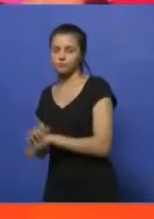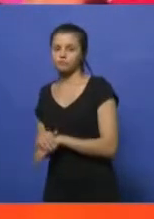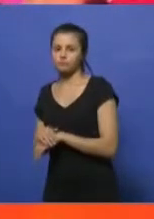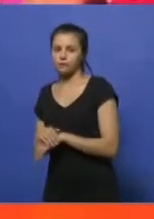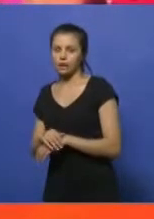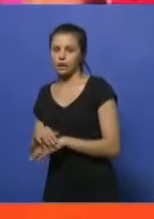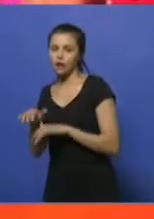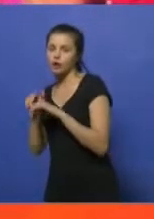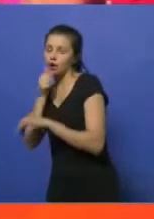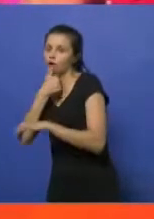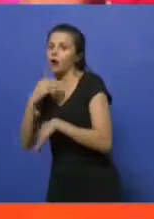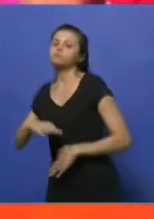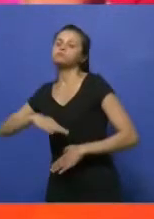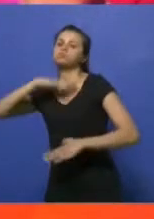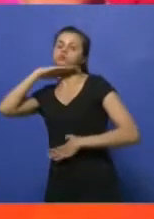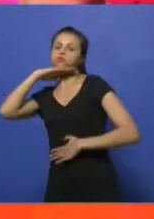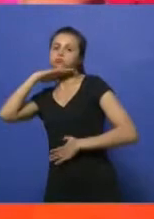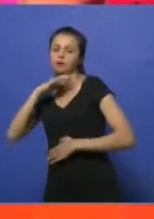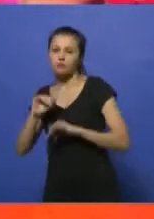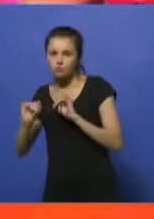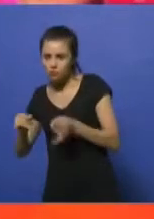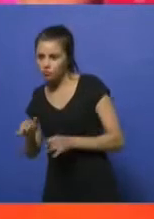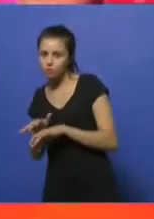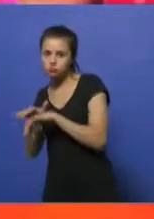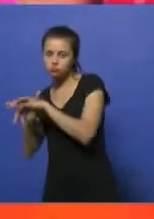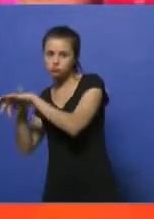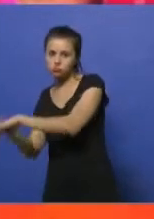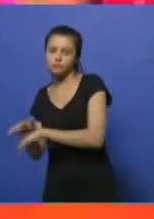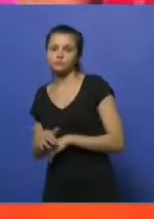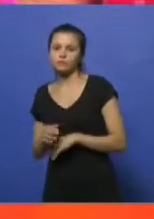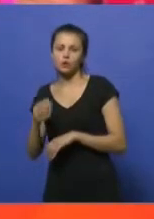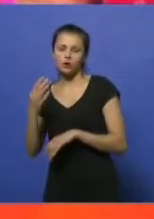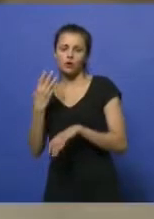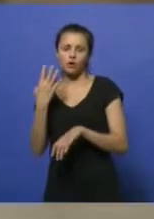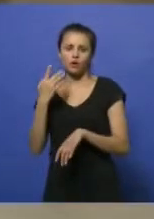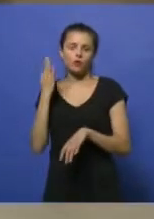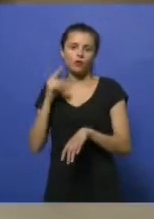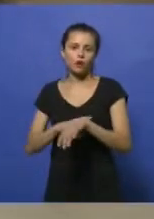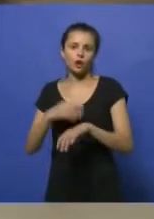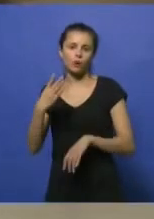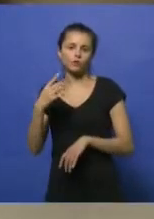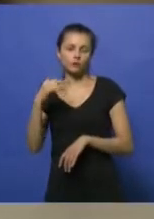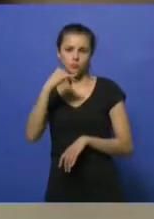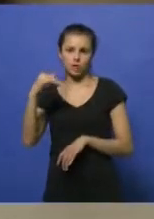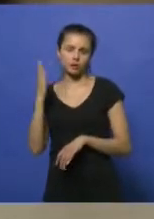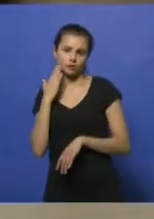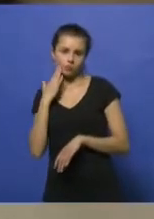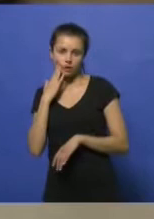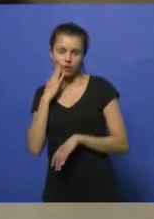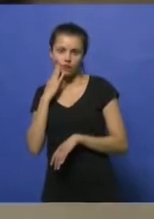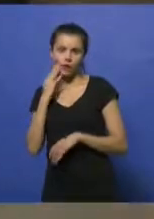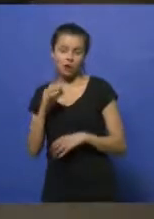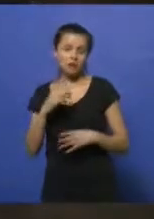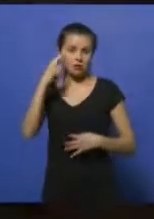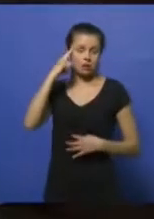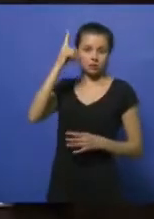Mirá la cantidad de chicos. Impresionante la cantidad de pibes, que bueno, fue 4:30 de la tarde. Bien la idea de llevarlo al Salón del